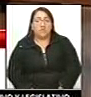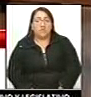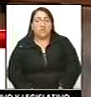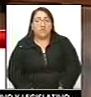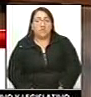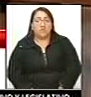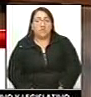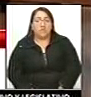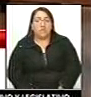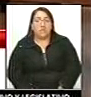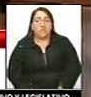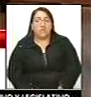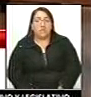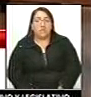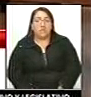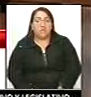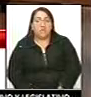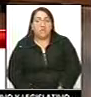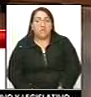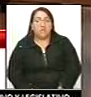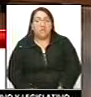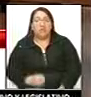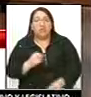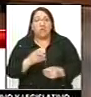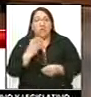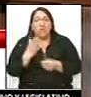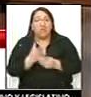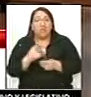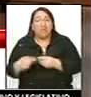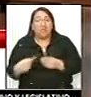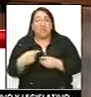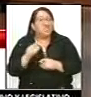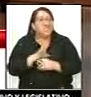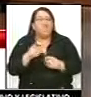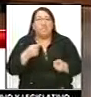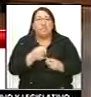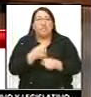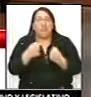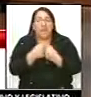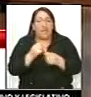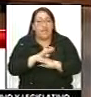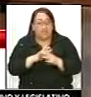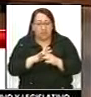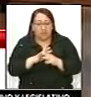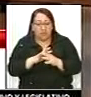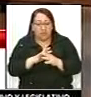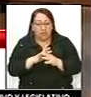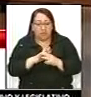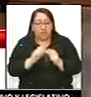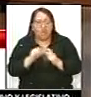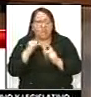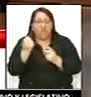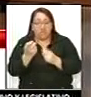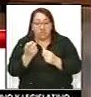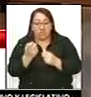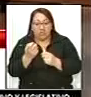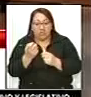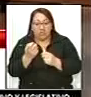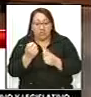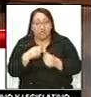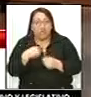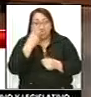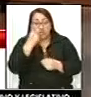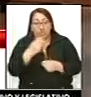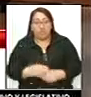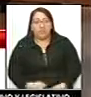en la adolescencia. Enseñar a resolver conflictos sin violencia. Y en esto volvemos a los temas, a la sociedad. Cuando